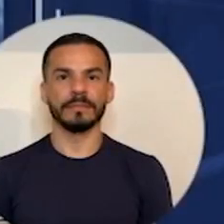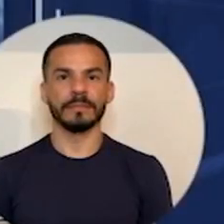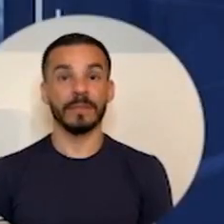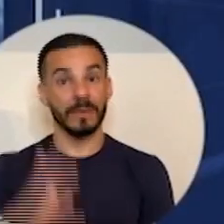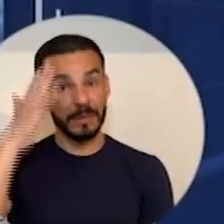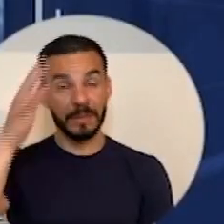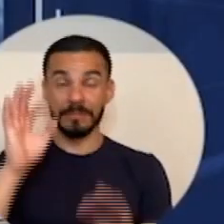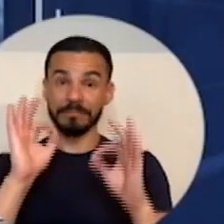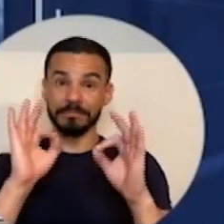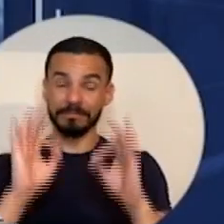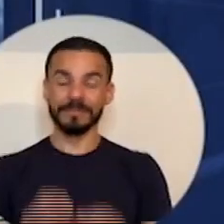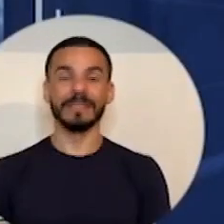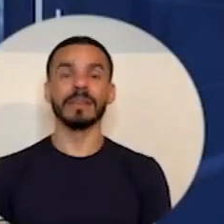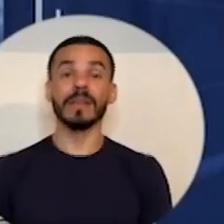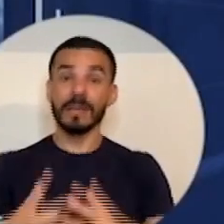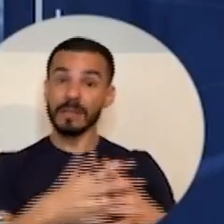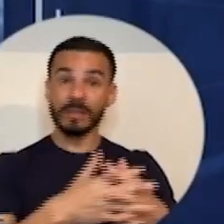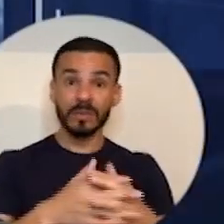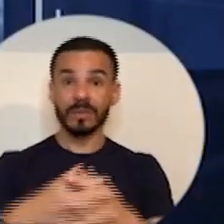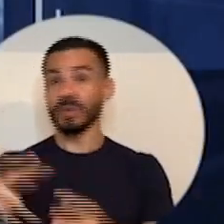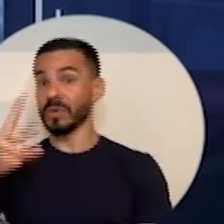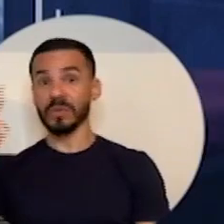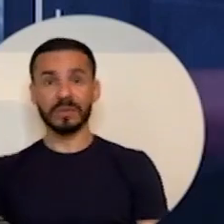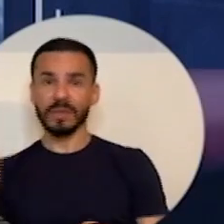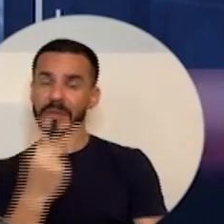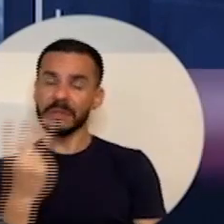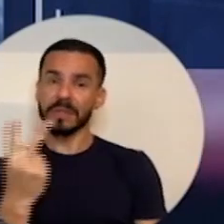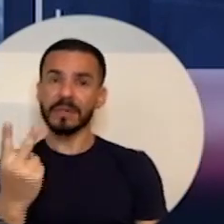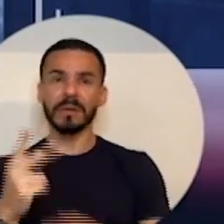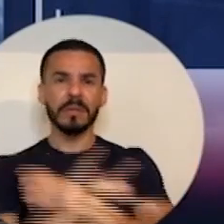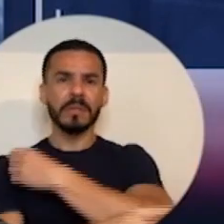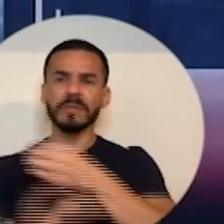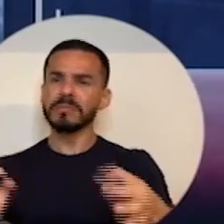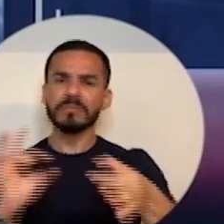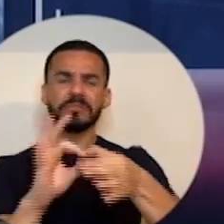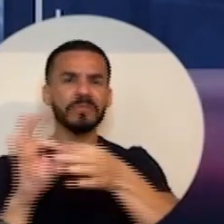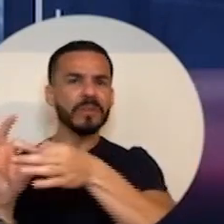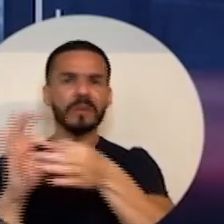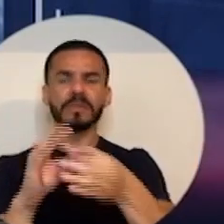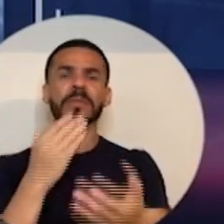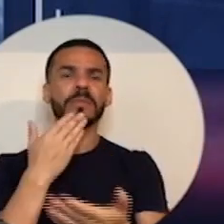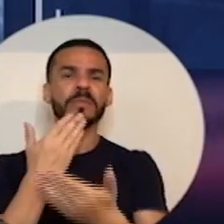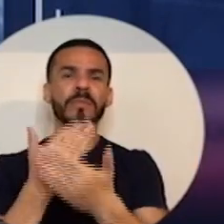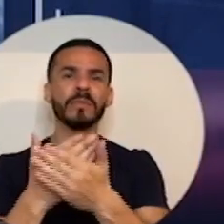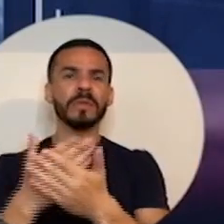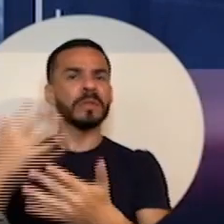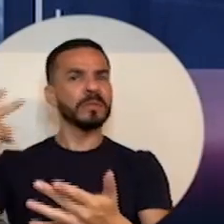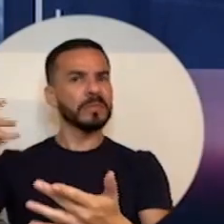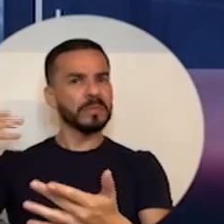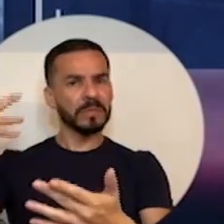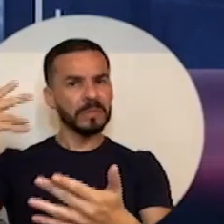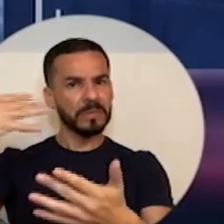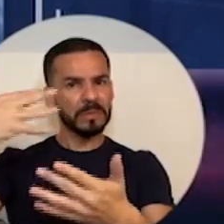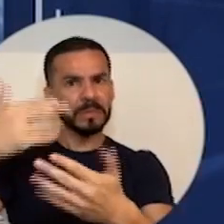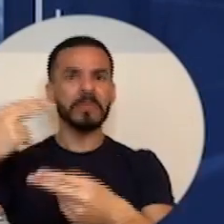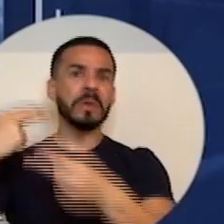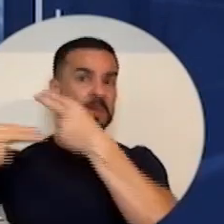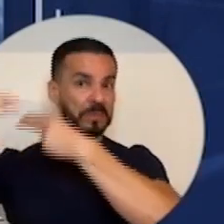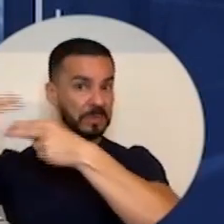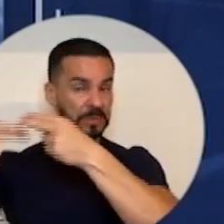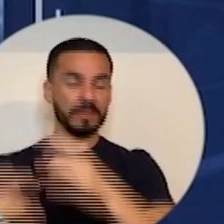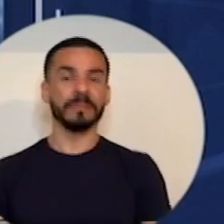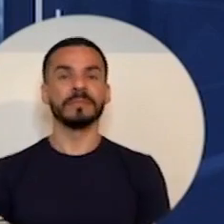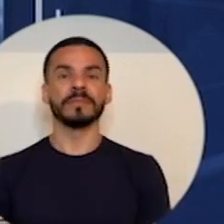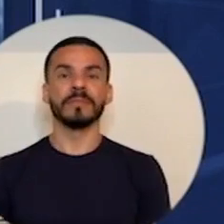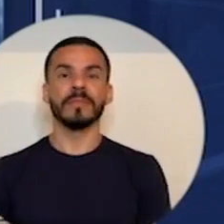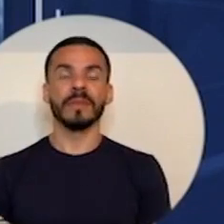Hola, ¿qué tal? Estados Unidos y Costa Rica han tenido relaciones bastante buenas durante mucho tiempo a lo largo de su historia, y